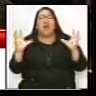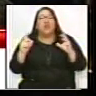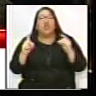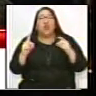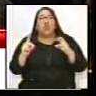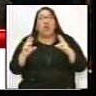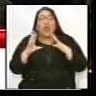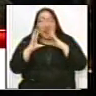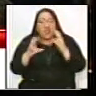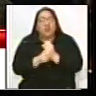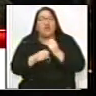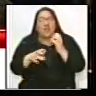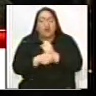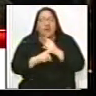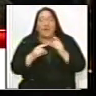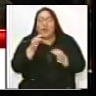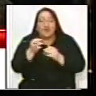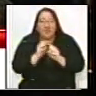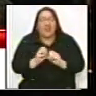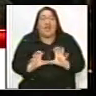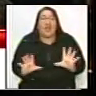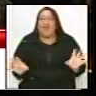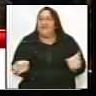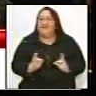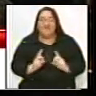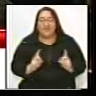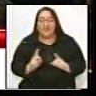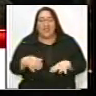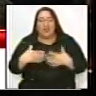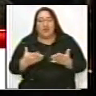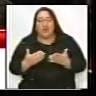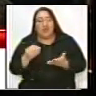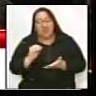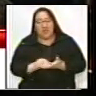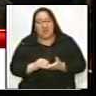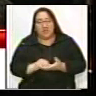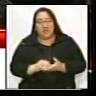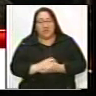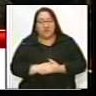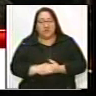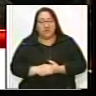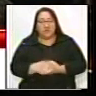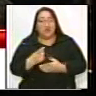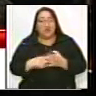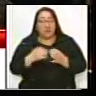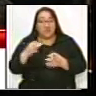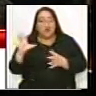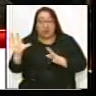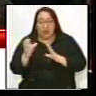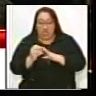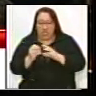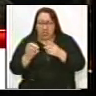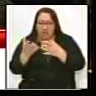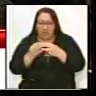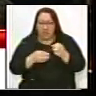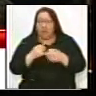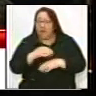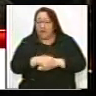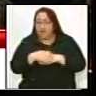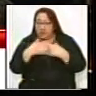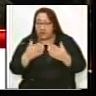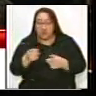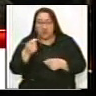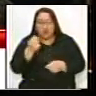imprecisas, y por esa imprecisión al ciudadano pues no se le puede brindar datos que le sirvan para tomar acciones. Yo lo felicito por